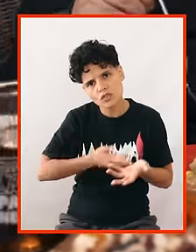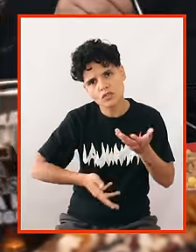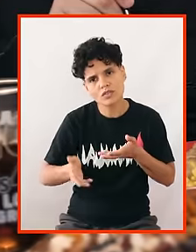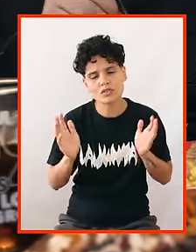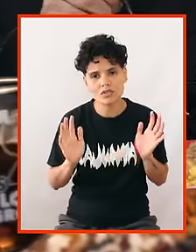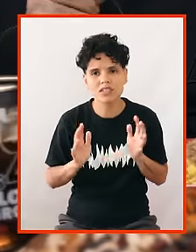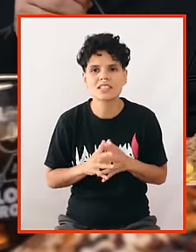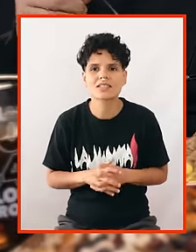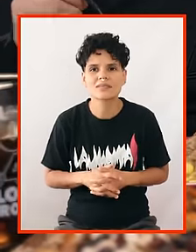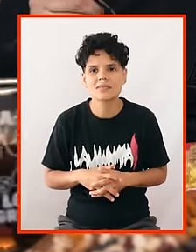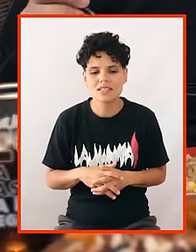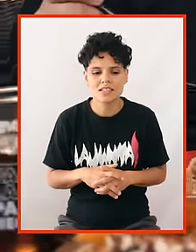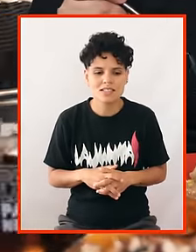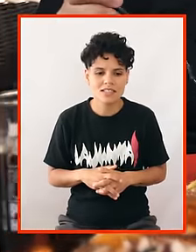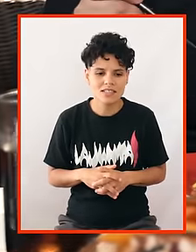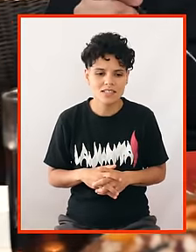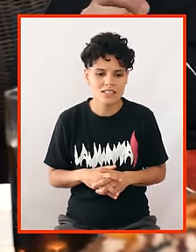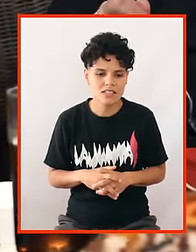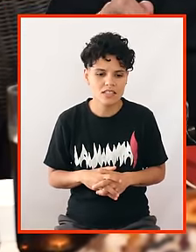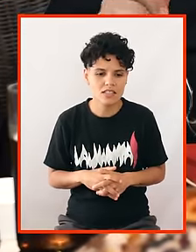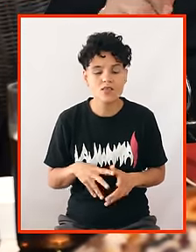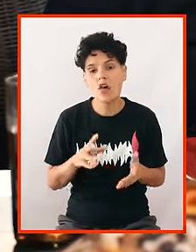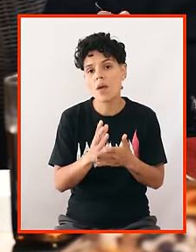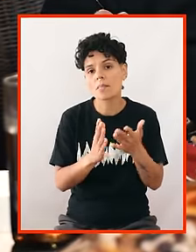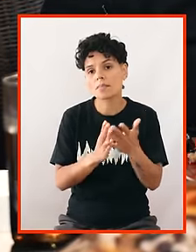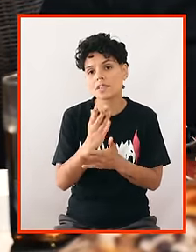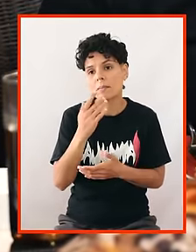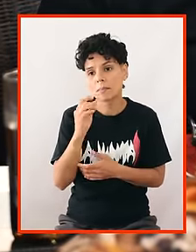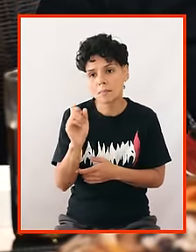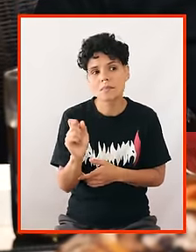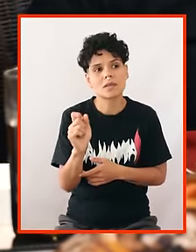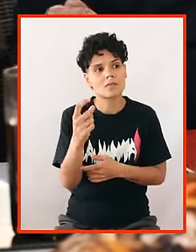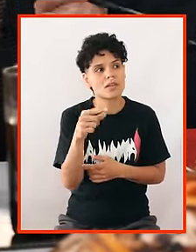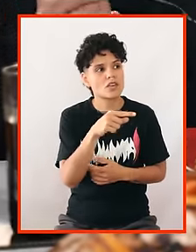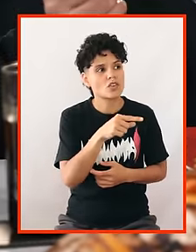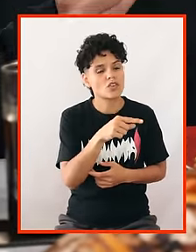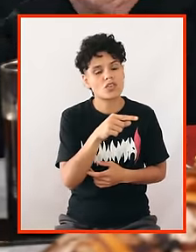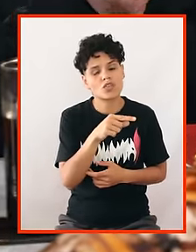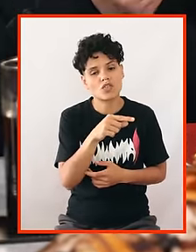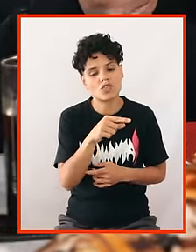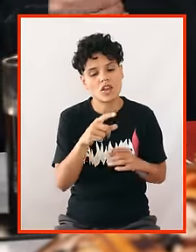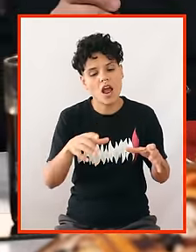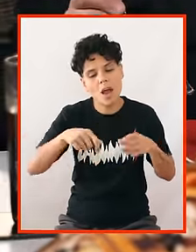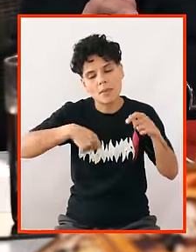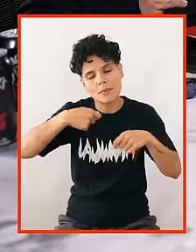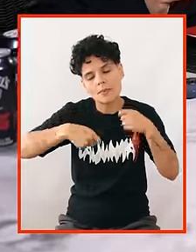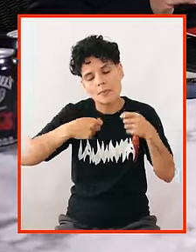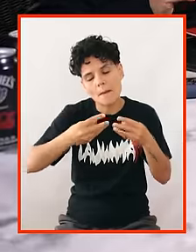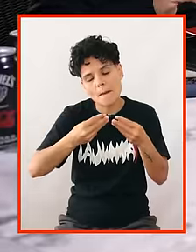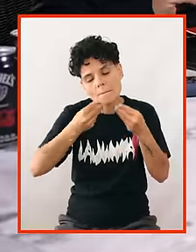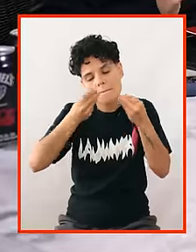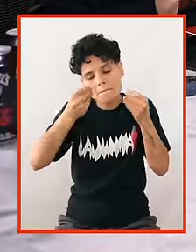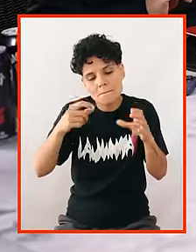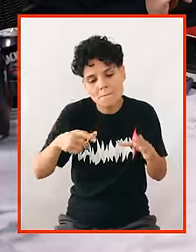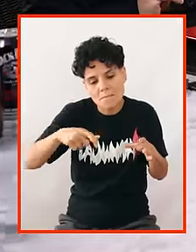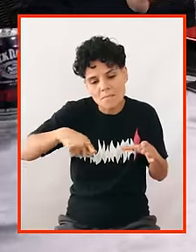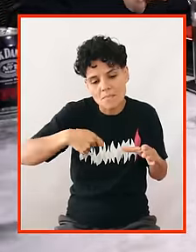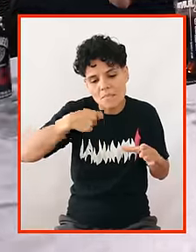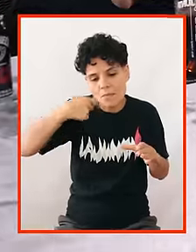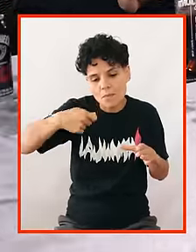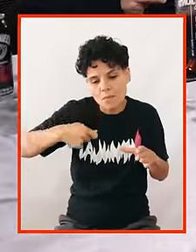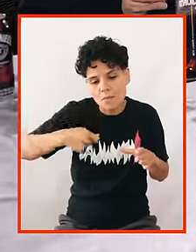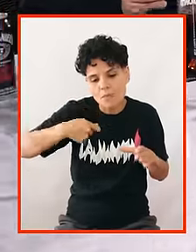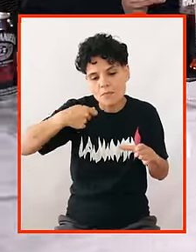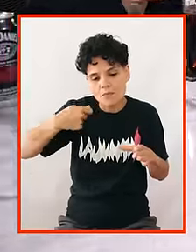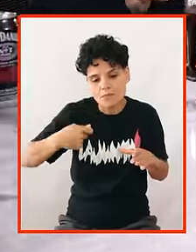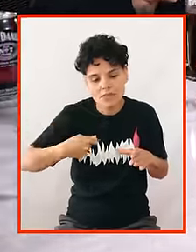¿eh? Porque yo le tiro la chilena dentro de la lenteja. Voy a partir por el charquicán, ¿eh? Oh, está rico.